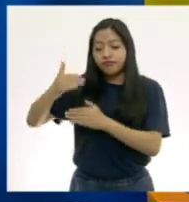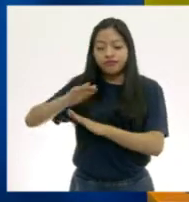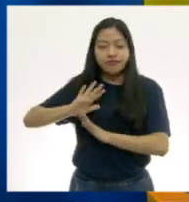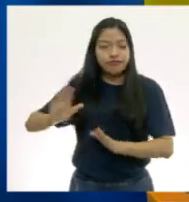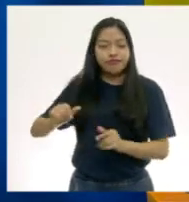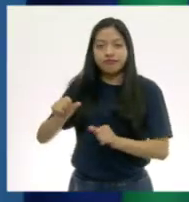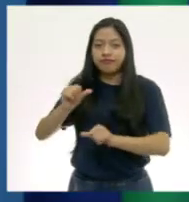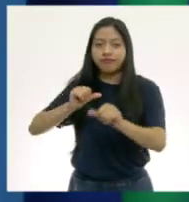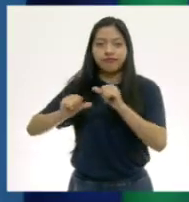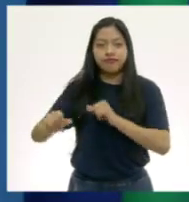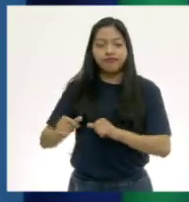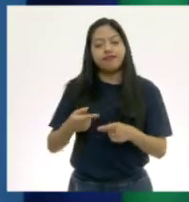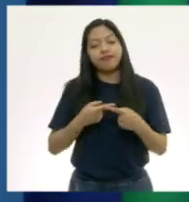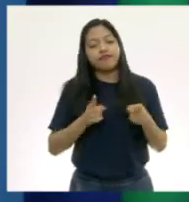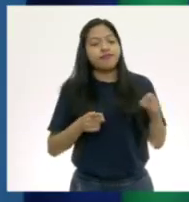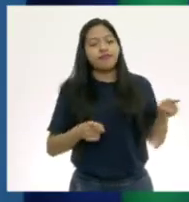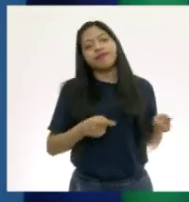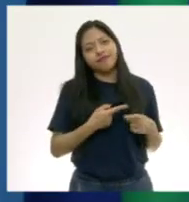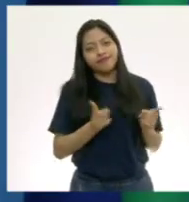pasaba.